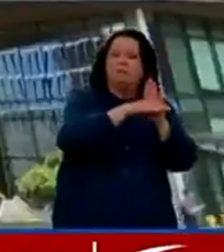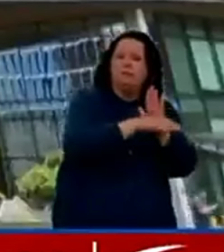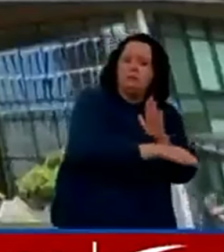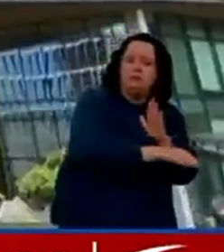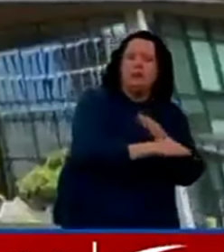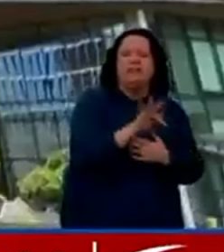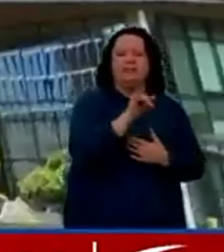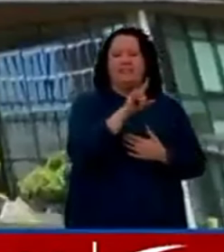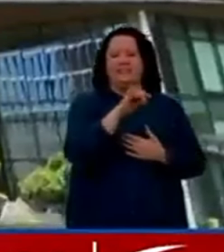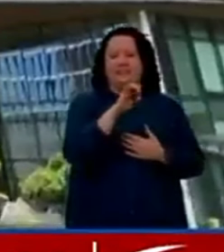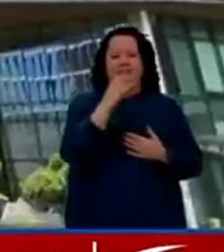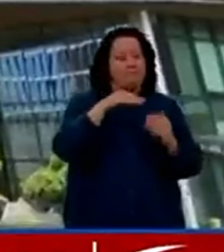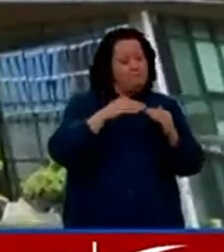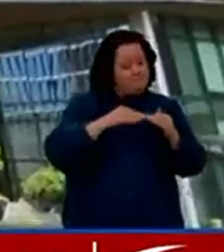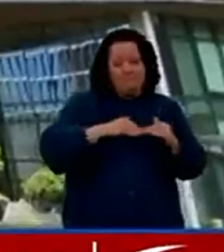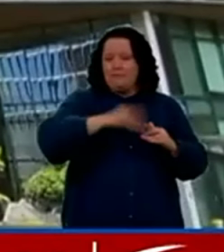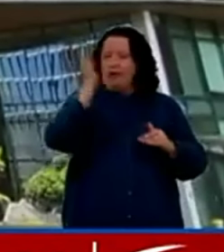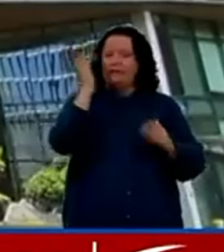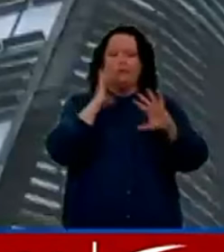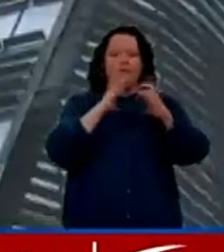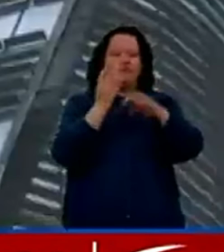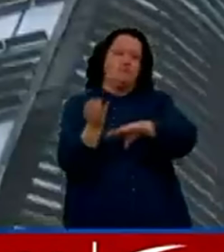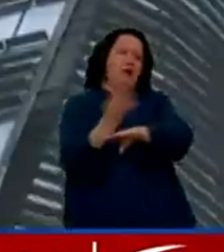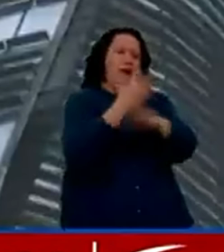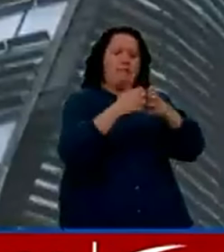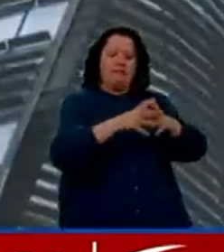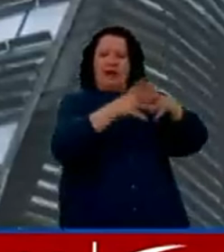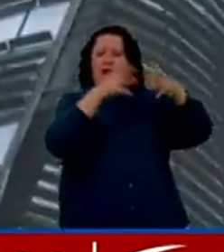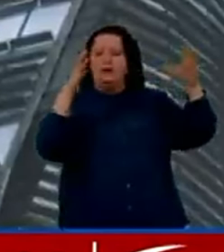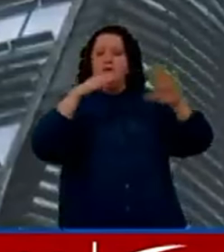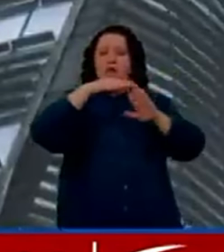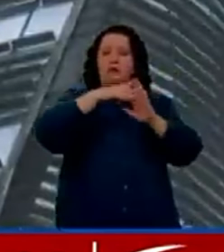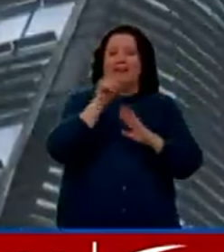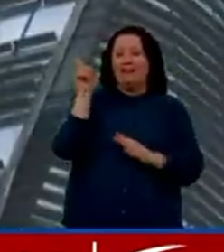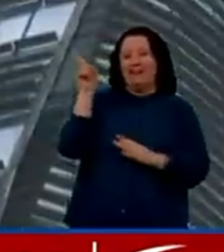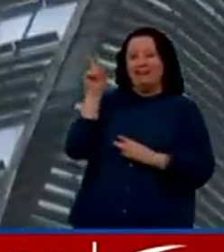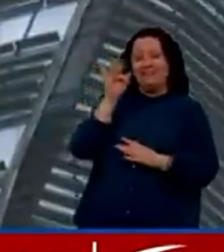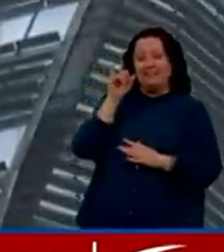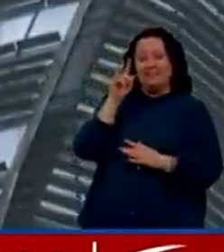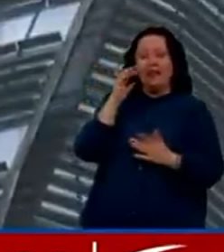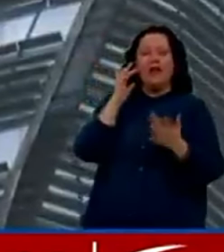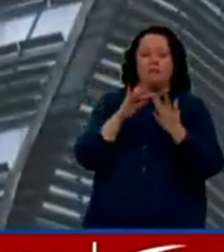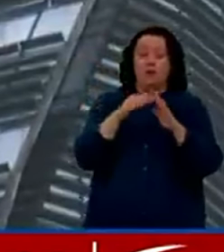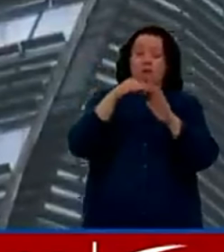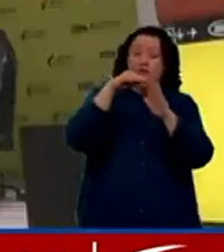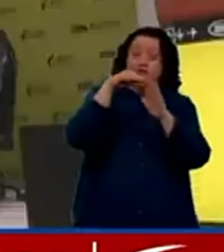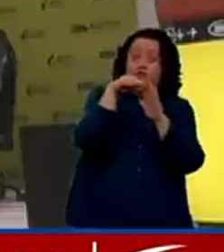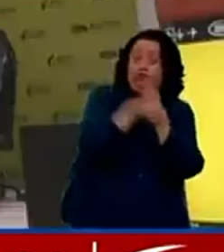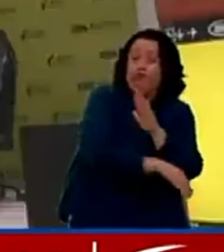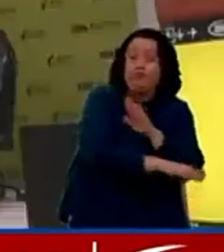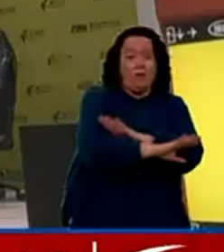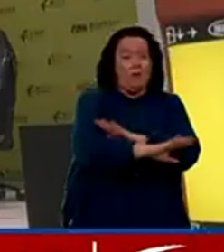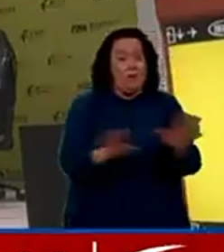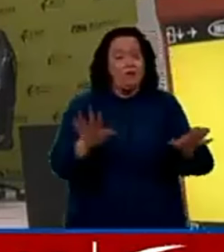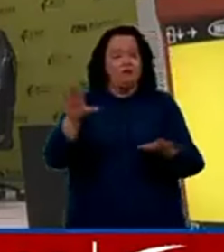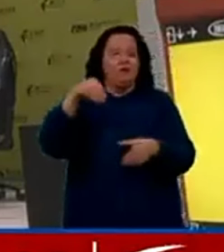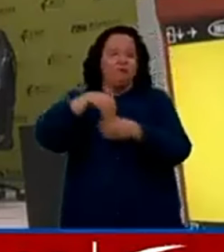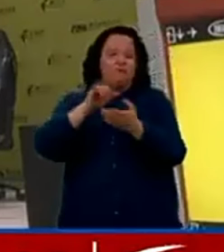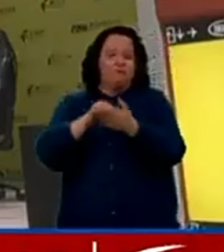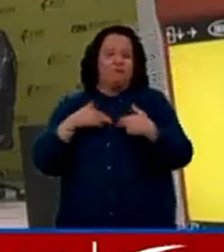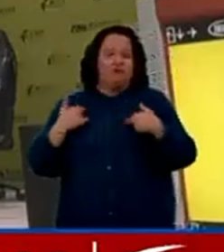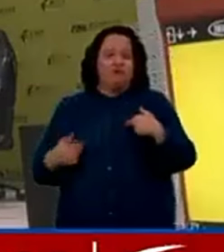el mayor vendedor de videojuegos a nivel mundial, se desplomaron un 12% en la bolsa de Hong Kong. Desde